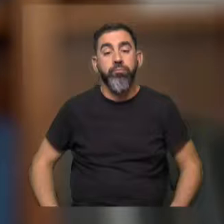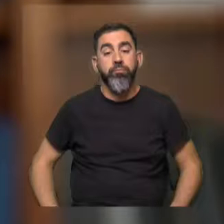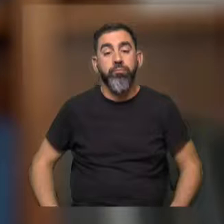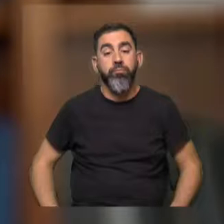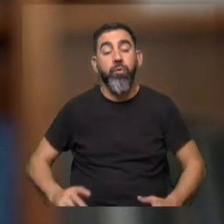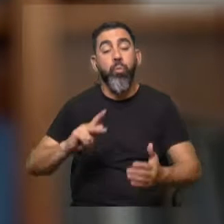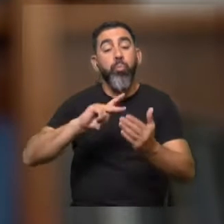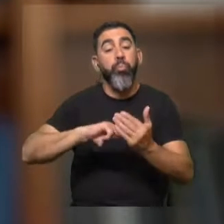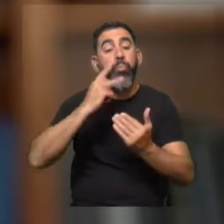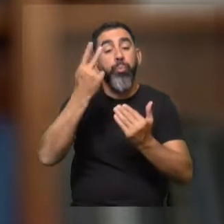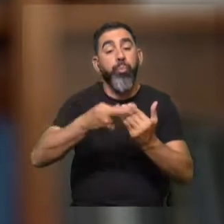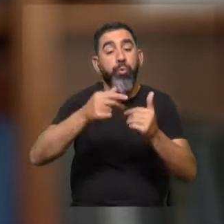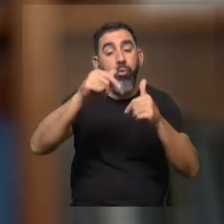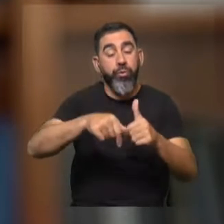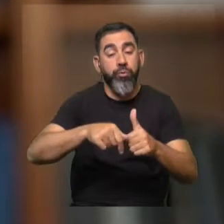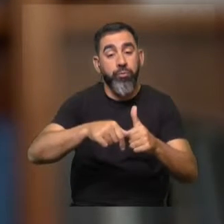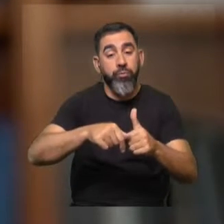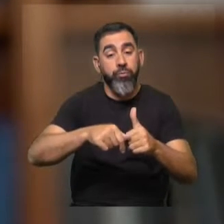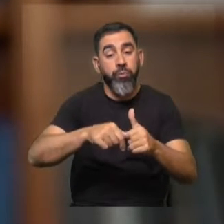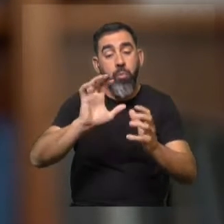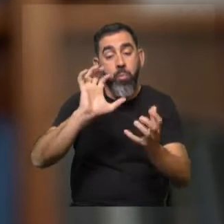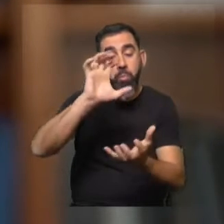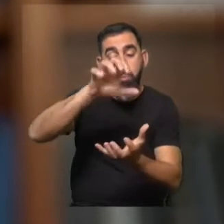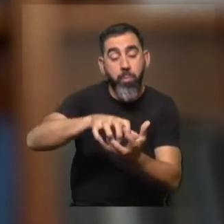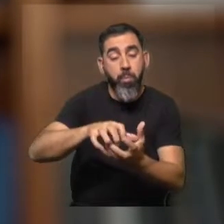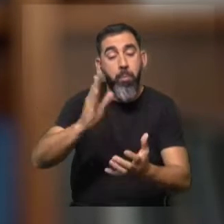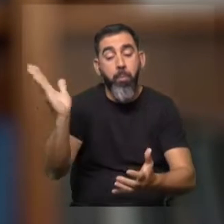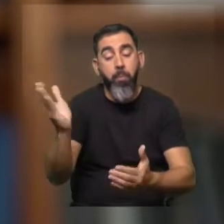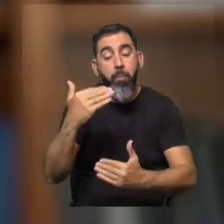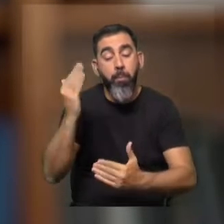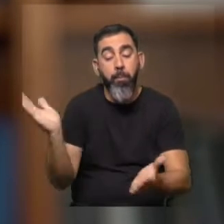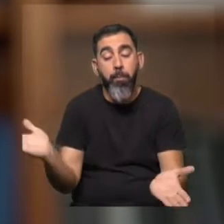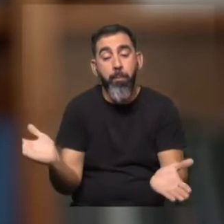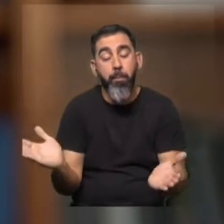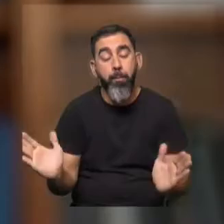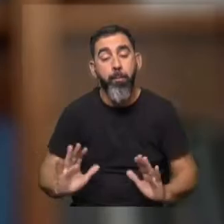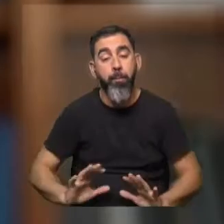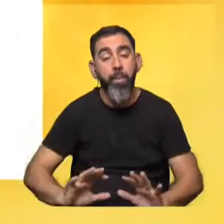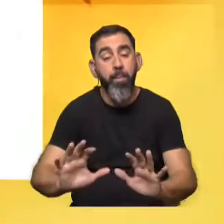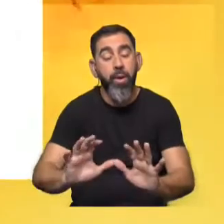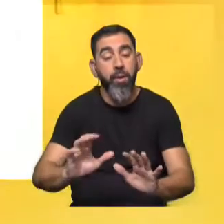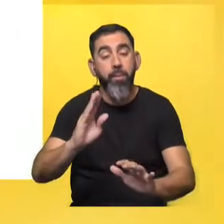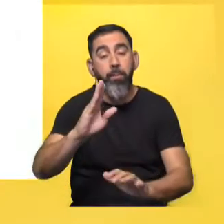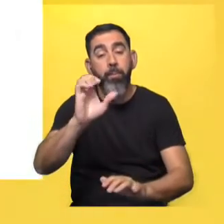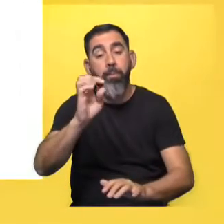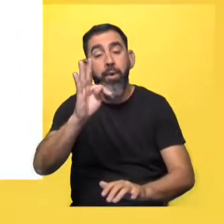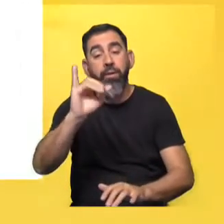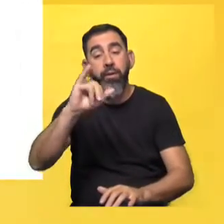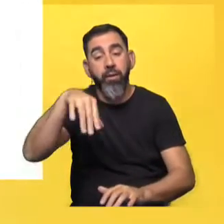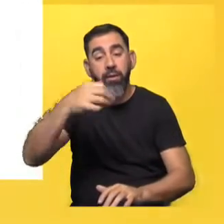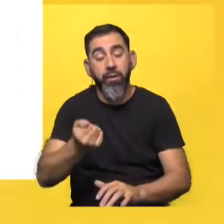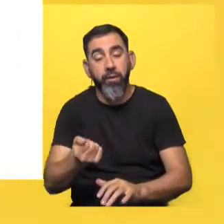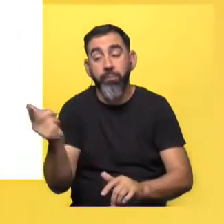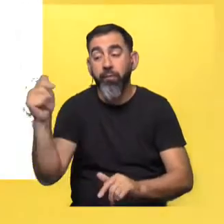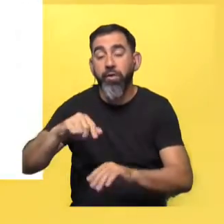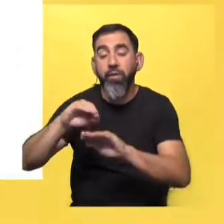Nuestro proyecto es el diseño de una planta de elaboración de pectina a base de residuos cítricos. El proyecto surgió en sí